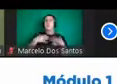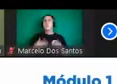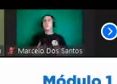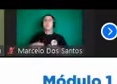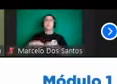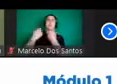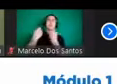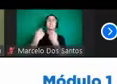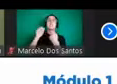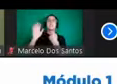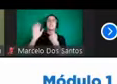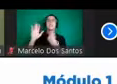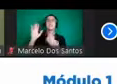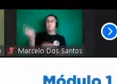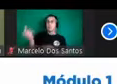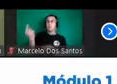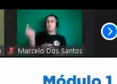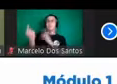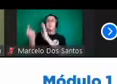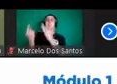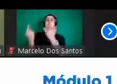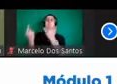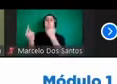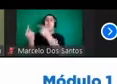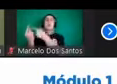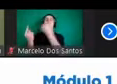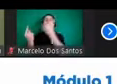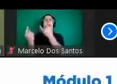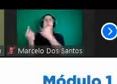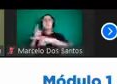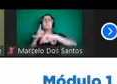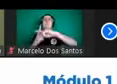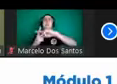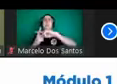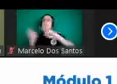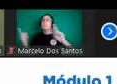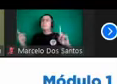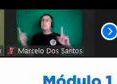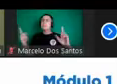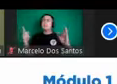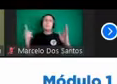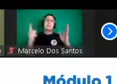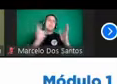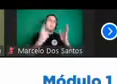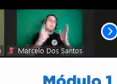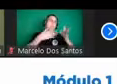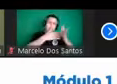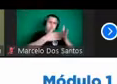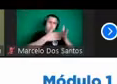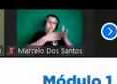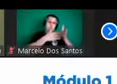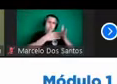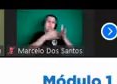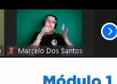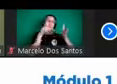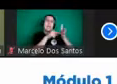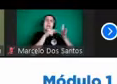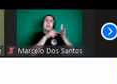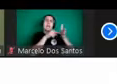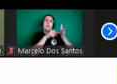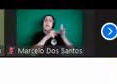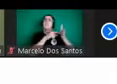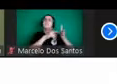ver con sus limitaciones, pero en relación a un entorno específico que tengo que analizar para